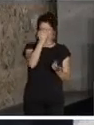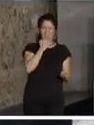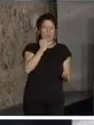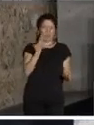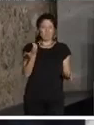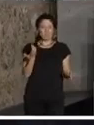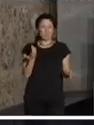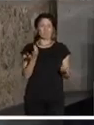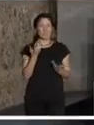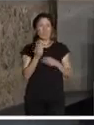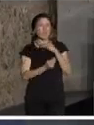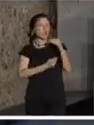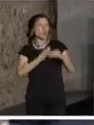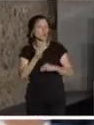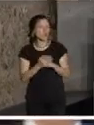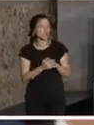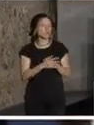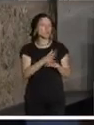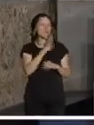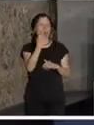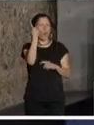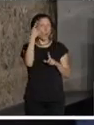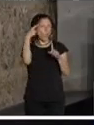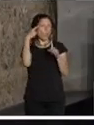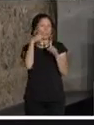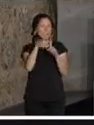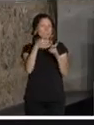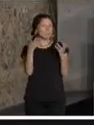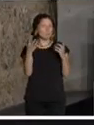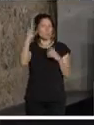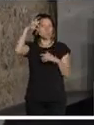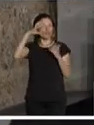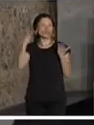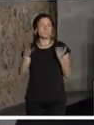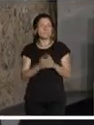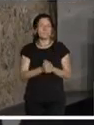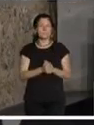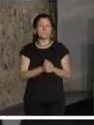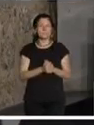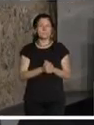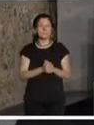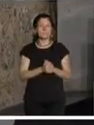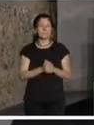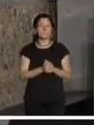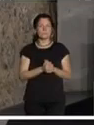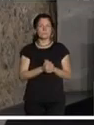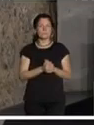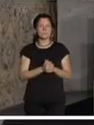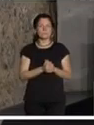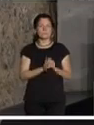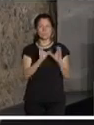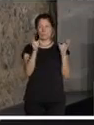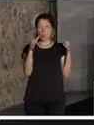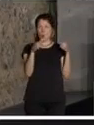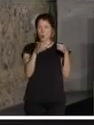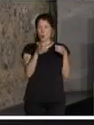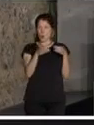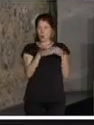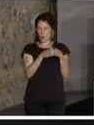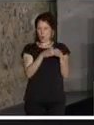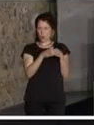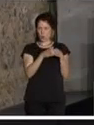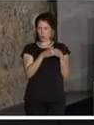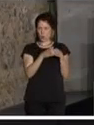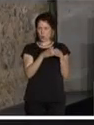y lo han hecho por un objetivo y es la ilegalización de partidos que ya